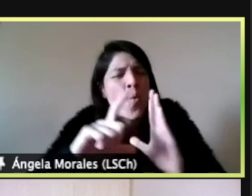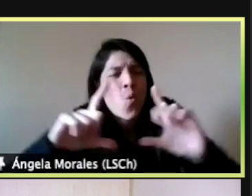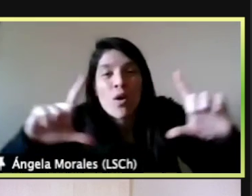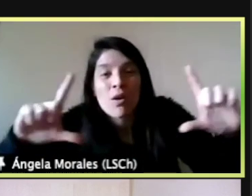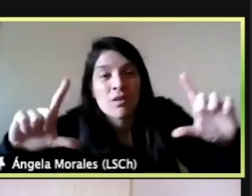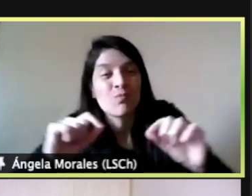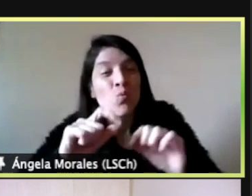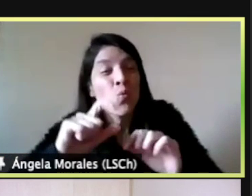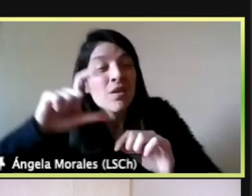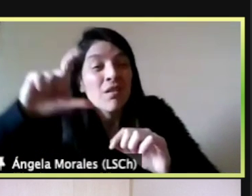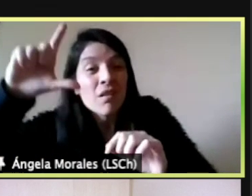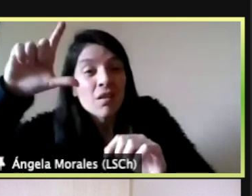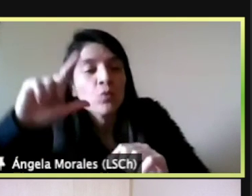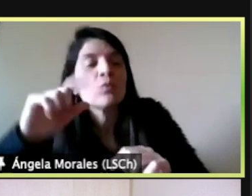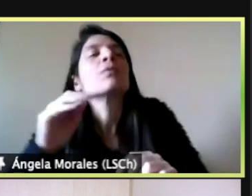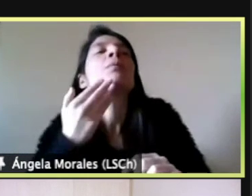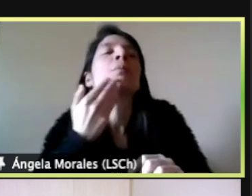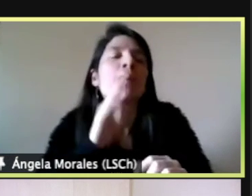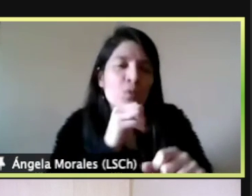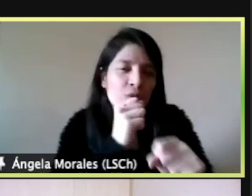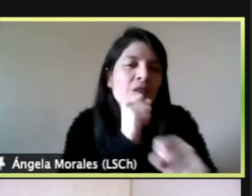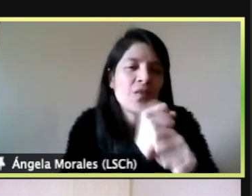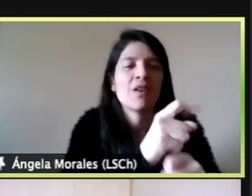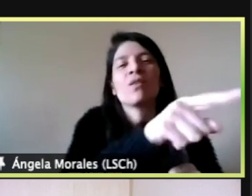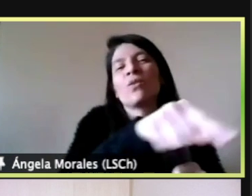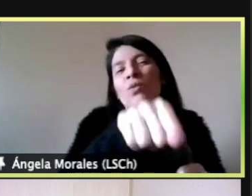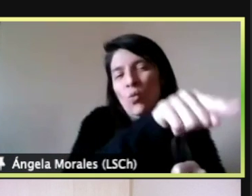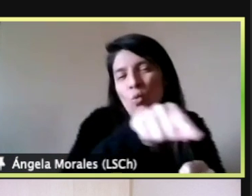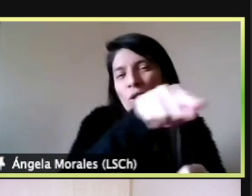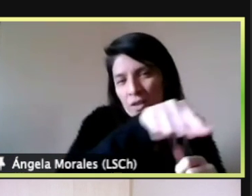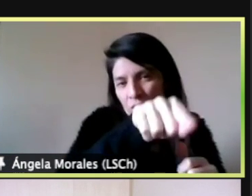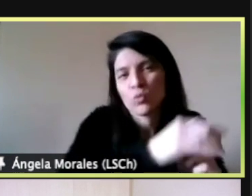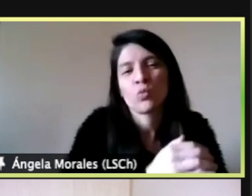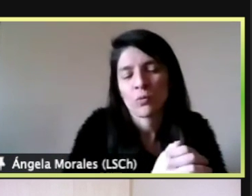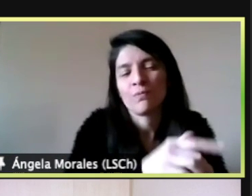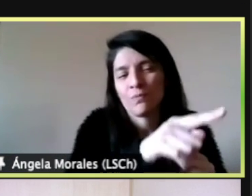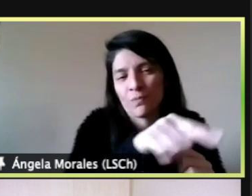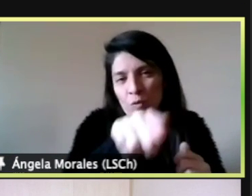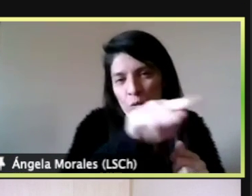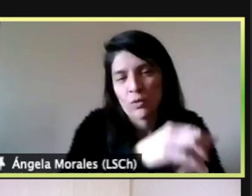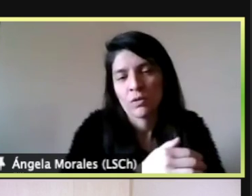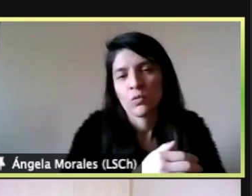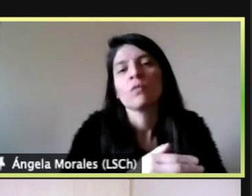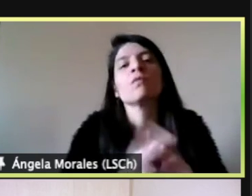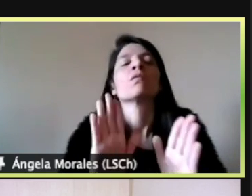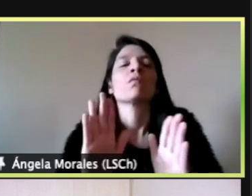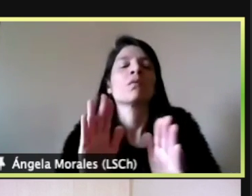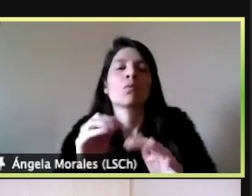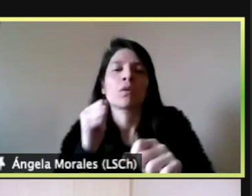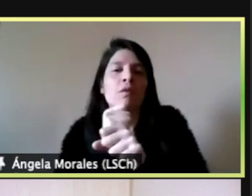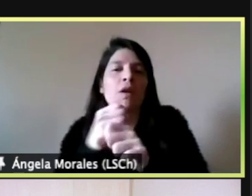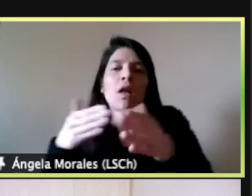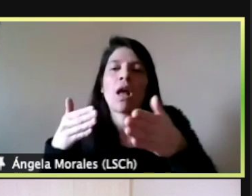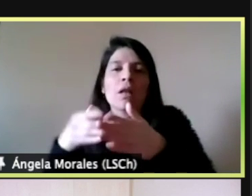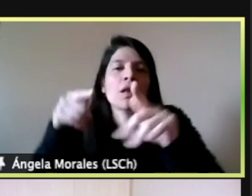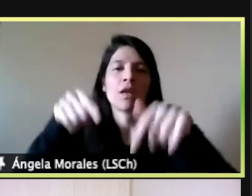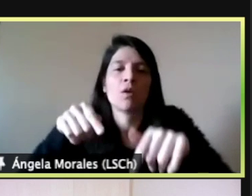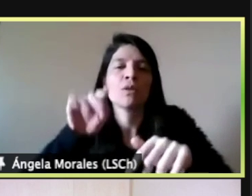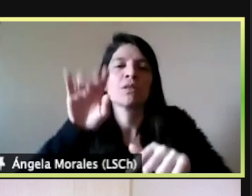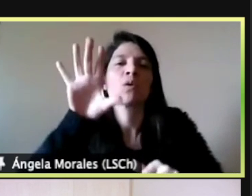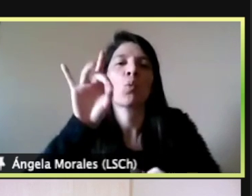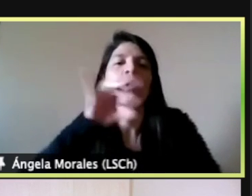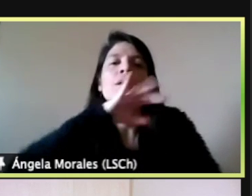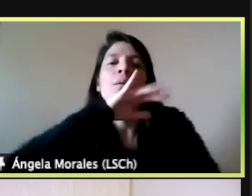Bien, vamos a dejarlo hasta acá por el día de hoy. Ya tenemos 50 minutos, así que no quiero extenderme mucho